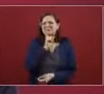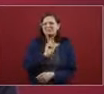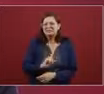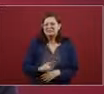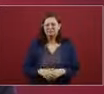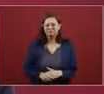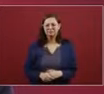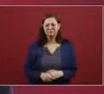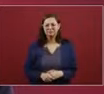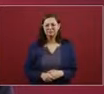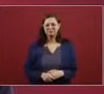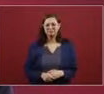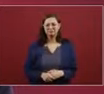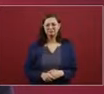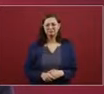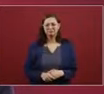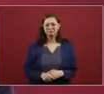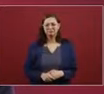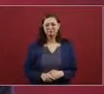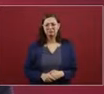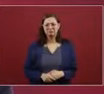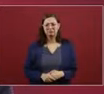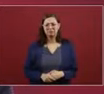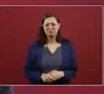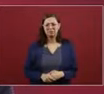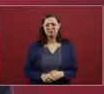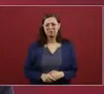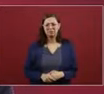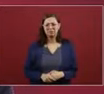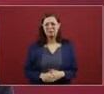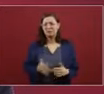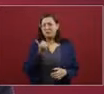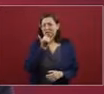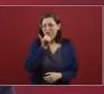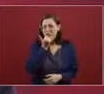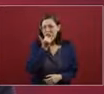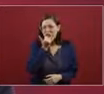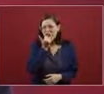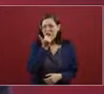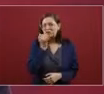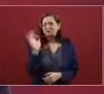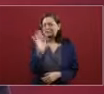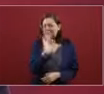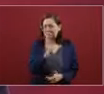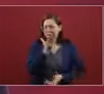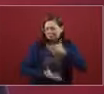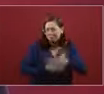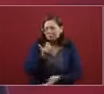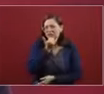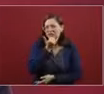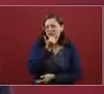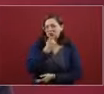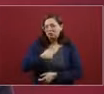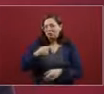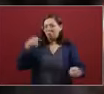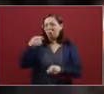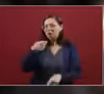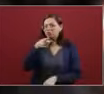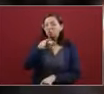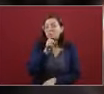a lo mejor no te lo debí decir de esa manera, pues si te ofrezco disculpa, pero no, sí,